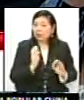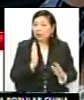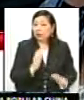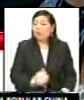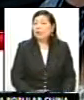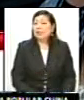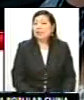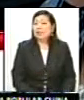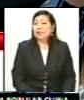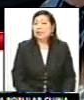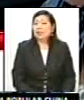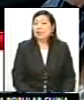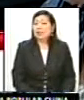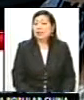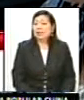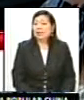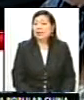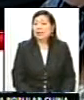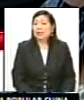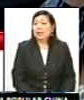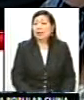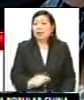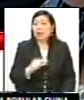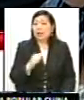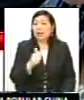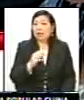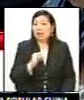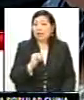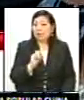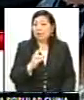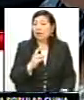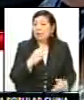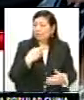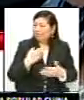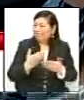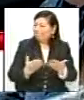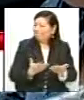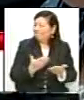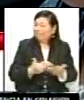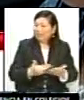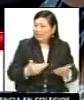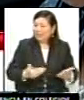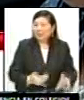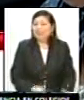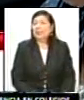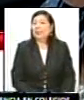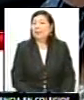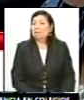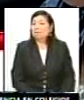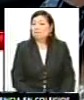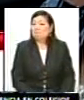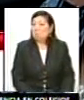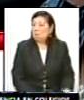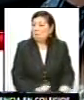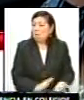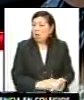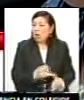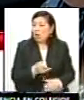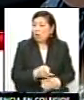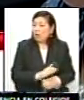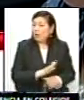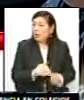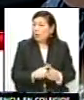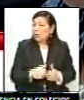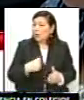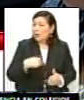congresista García de la UNDE, en el sentido de que se va a generar un precedente muy nefasto en contra de todos los ministros, porque